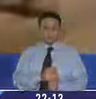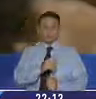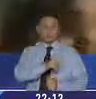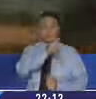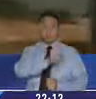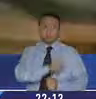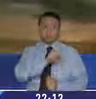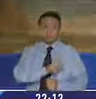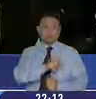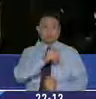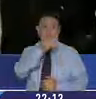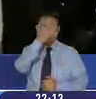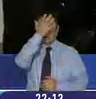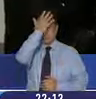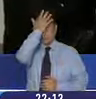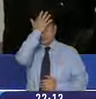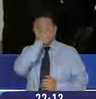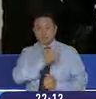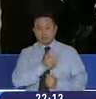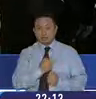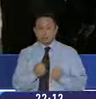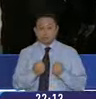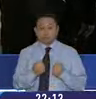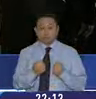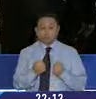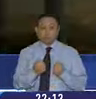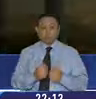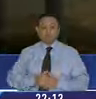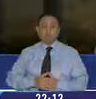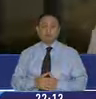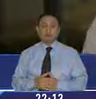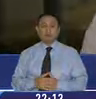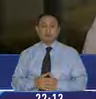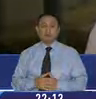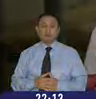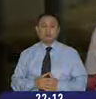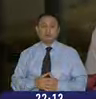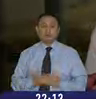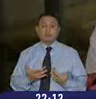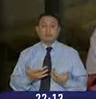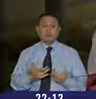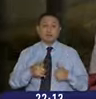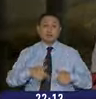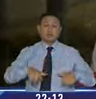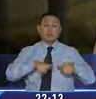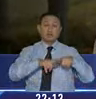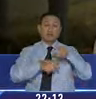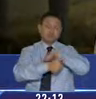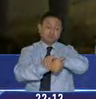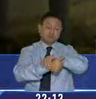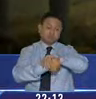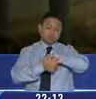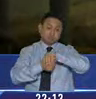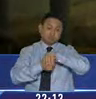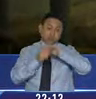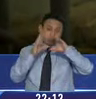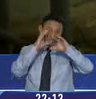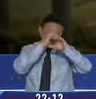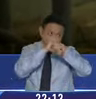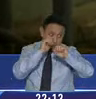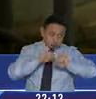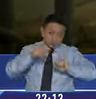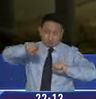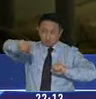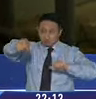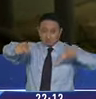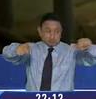y miedo entre los testigos que vivieron una pesadilla terrenal. Pudimos refugiarnos en un cuarto oscuro y cerrar todas